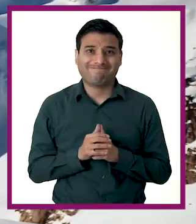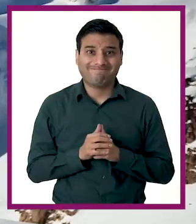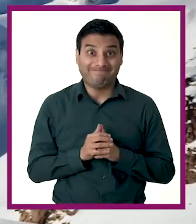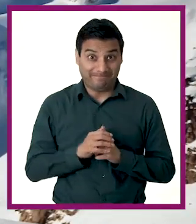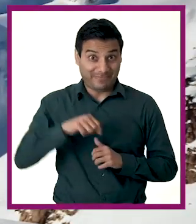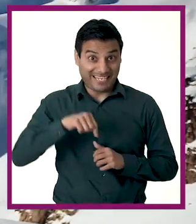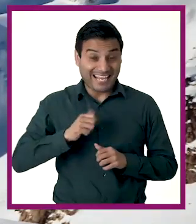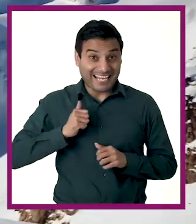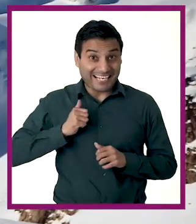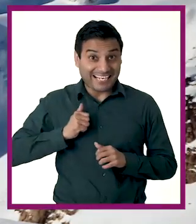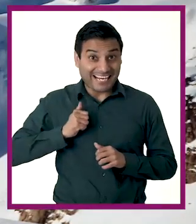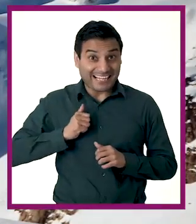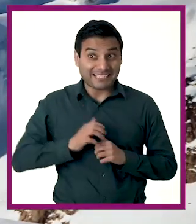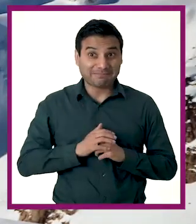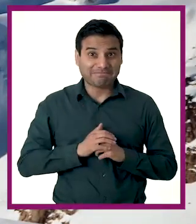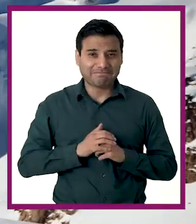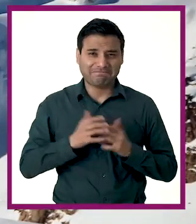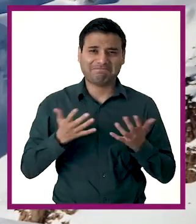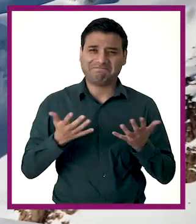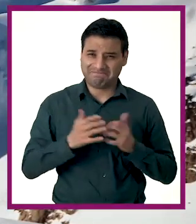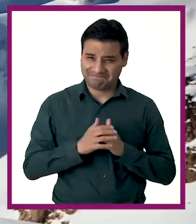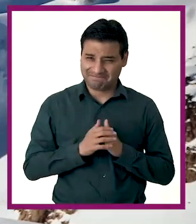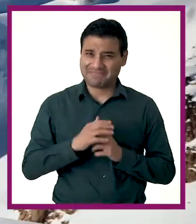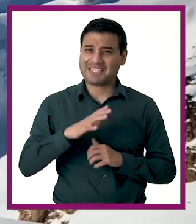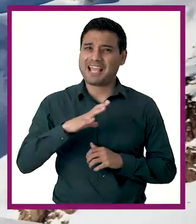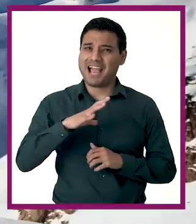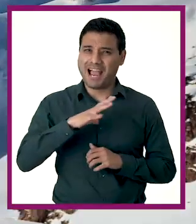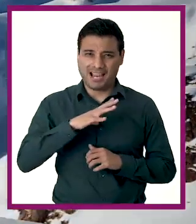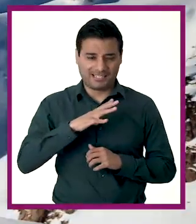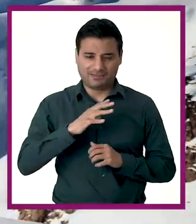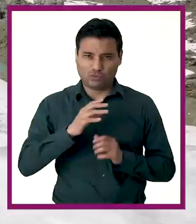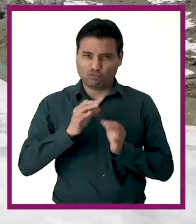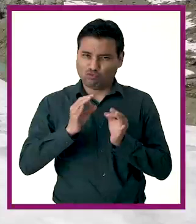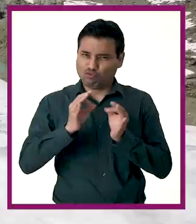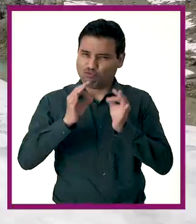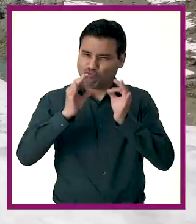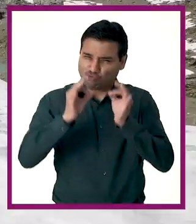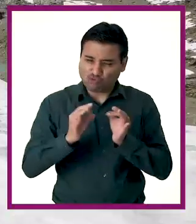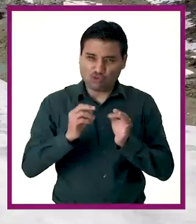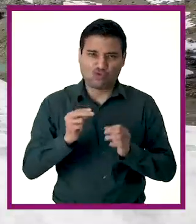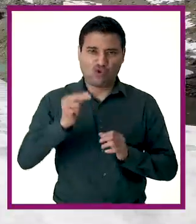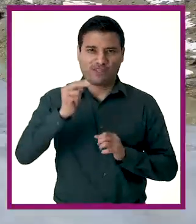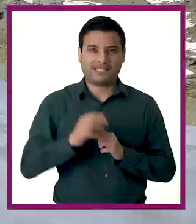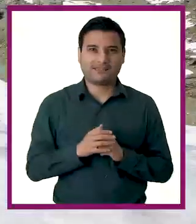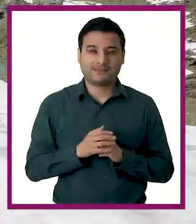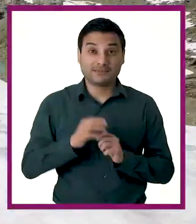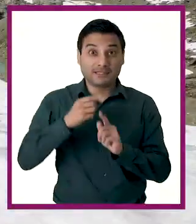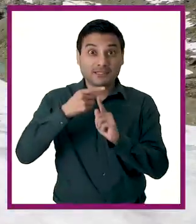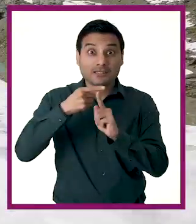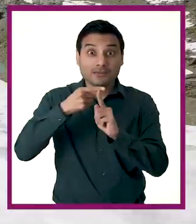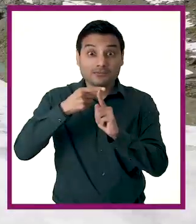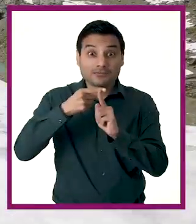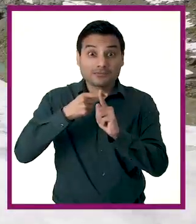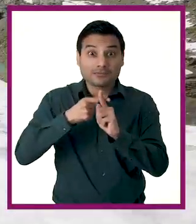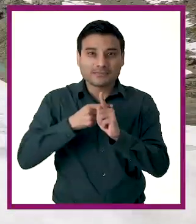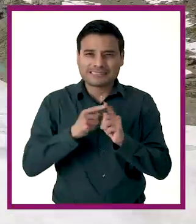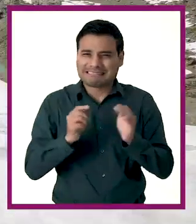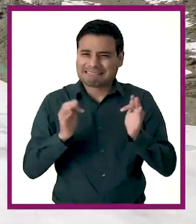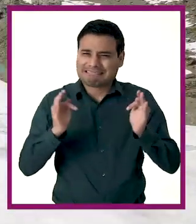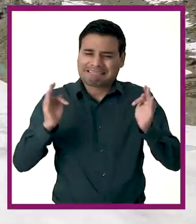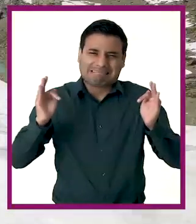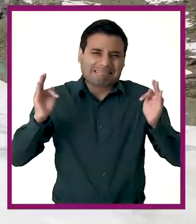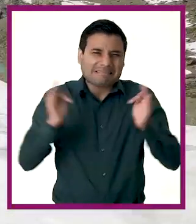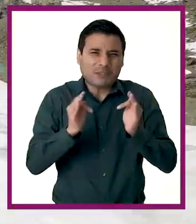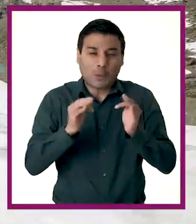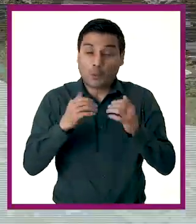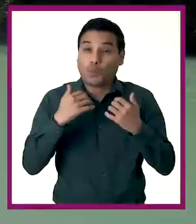Lo cierto es que aquí, en Canadá, voy a experimentar el auténtico norte. Temperaturas muy bajas que son parte del frío